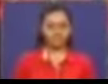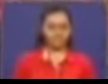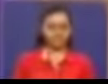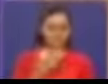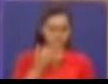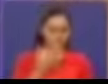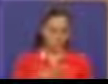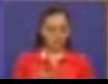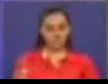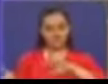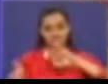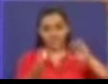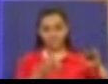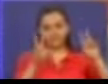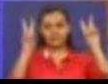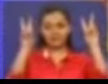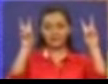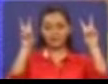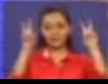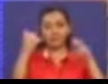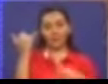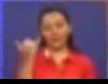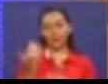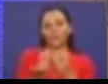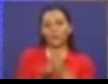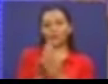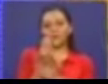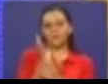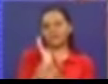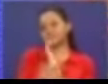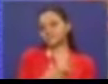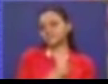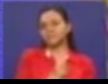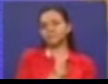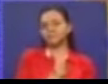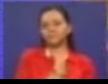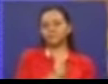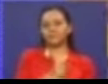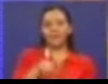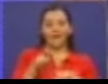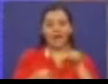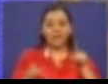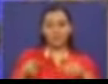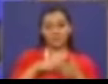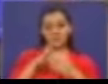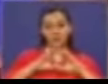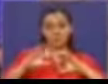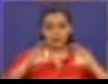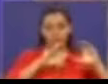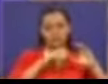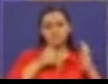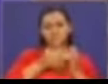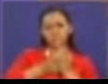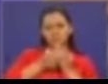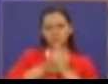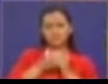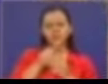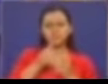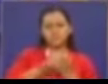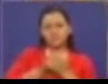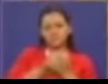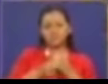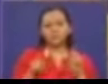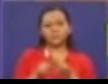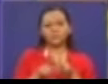y ahora el tema de moda para cierta prensa, los opositores, los mismos, ellos nos dicen que